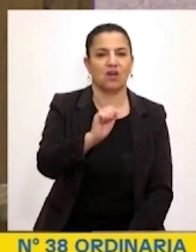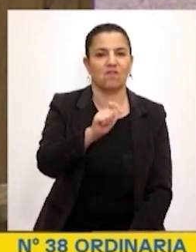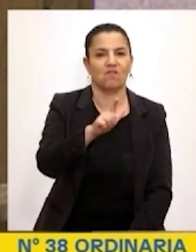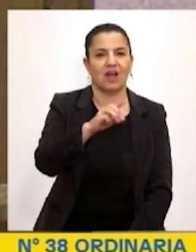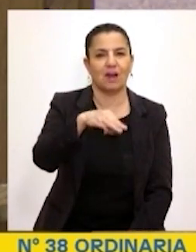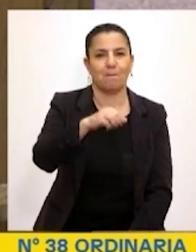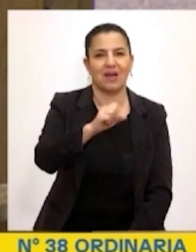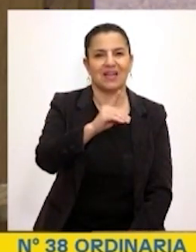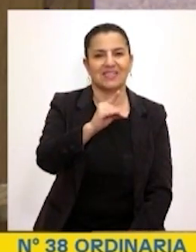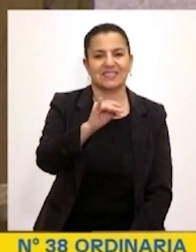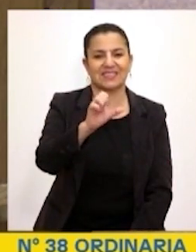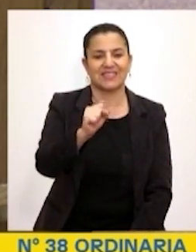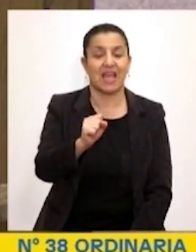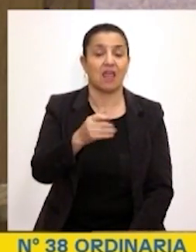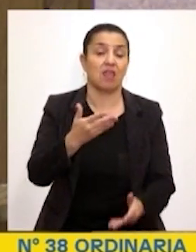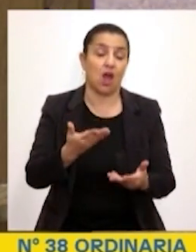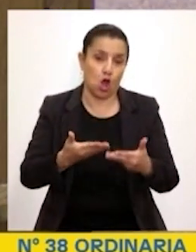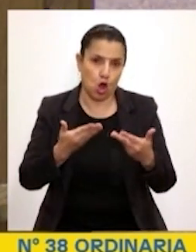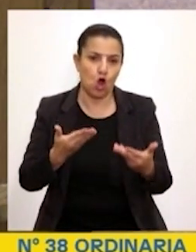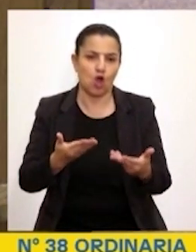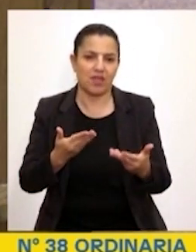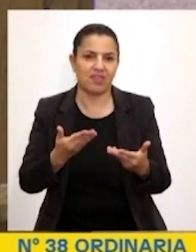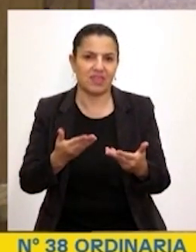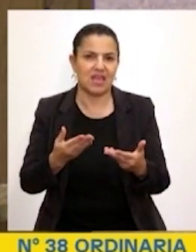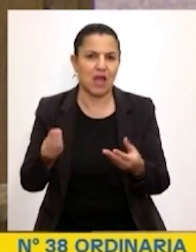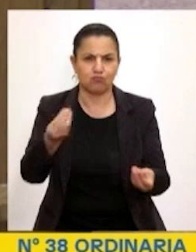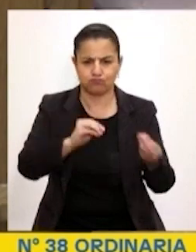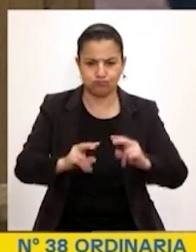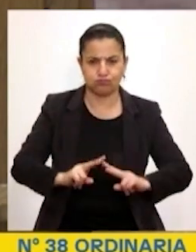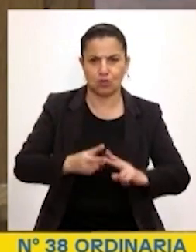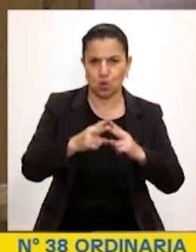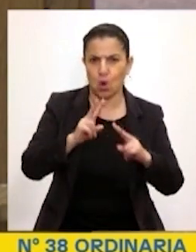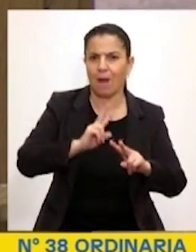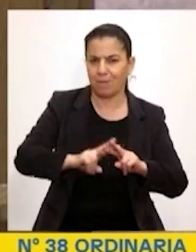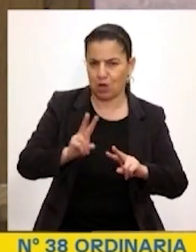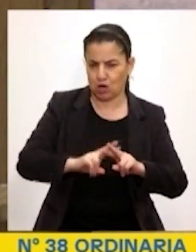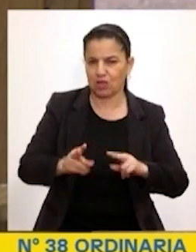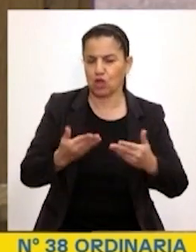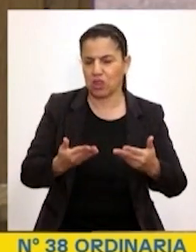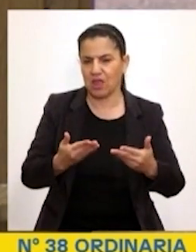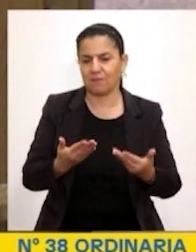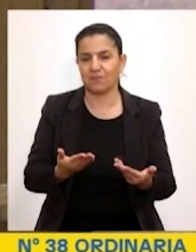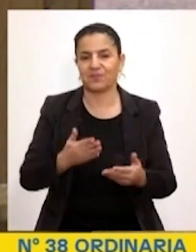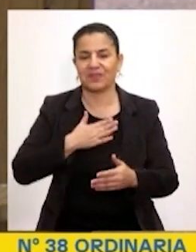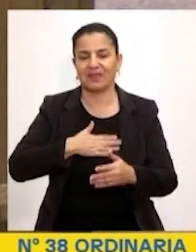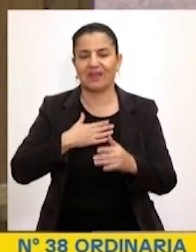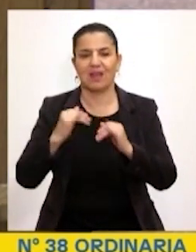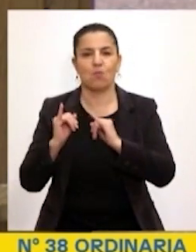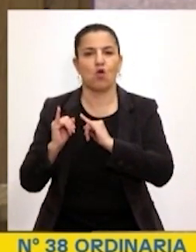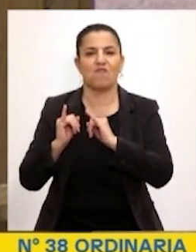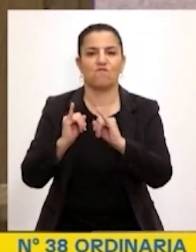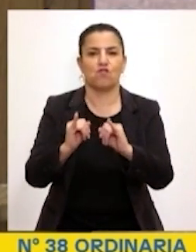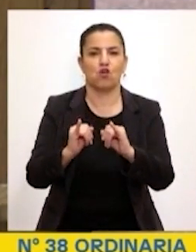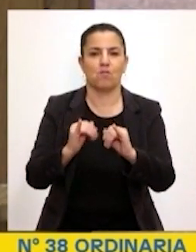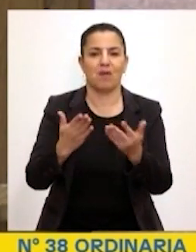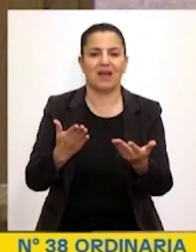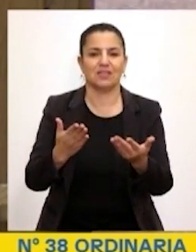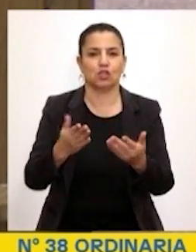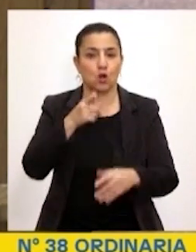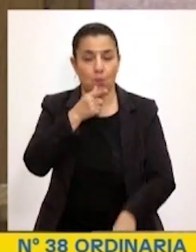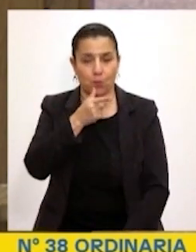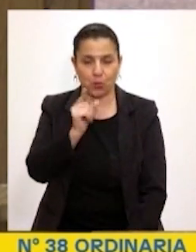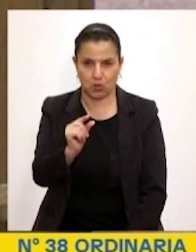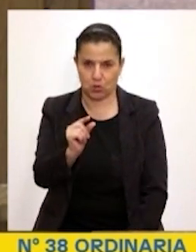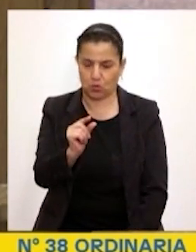objeto hoy día de sendas intervenciones de mejoramiento de su infraestructura queremos que esta información sea otorgada Ojalá en el menor lapso de